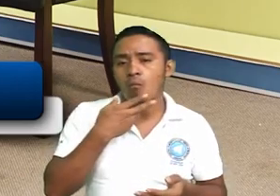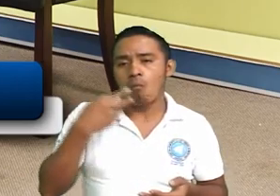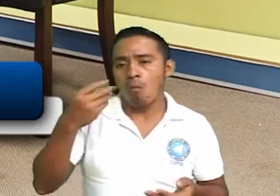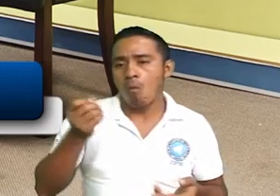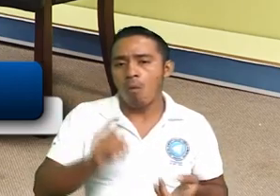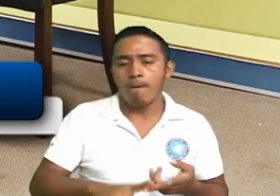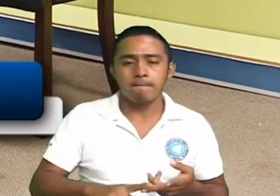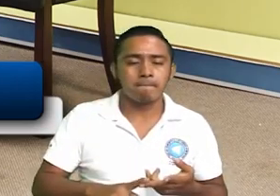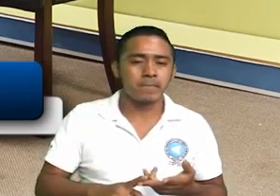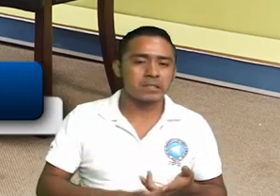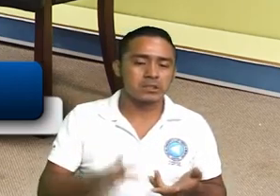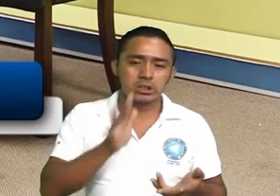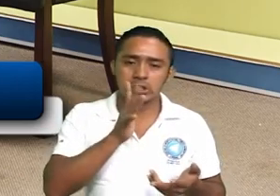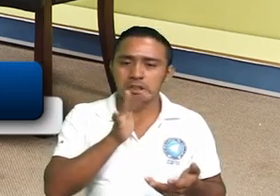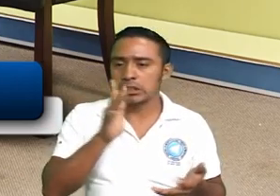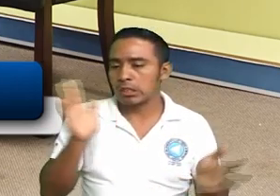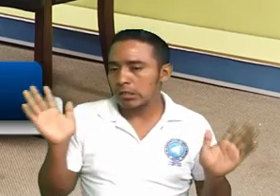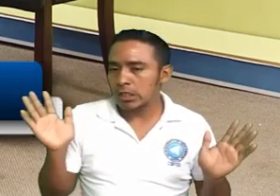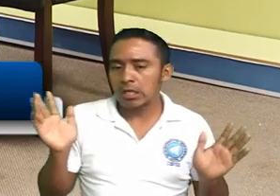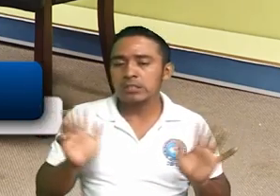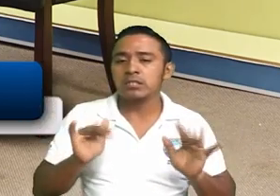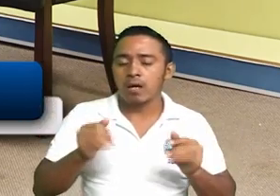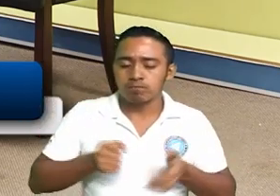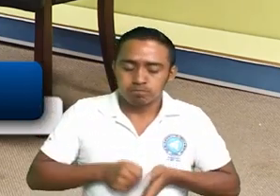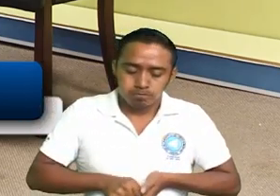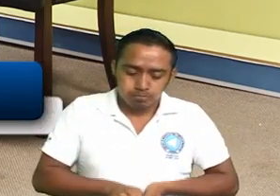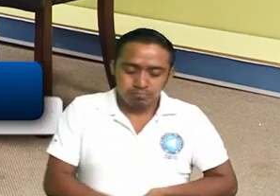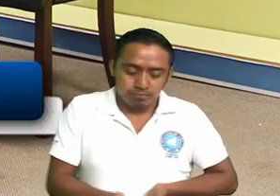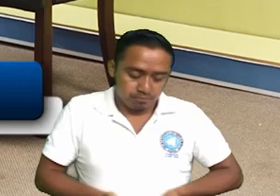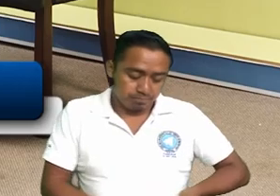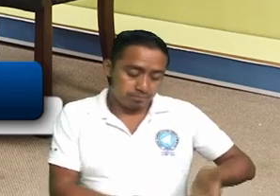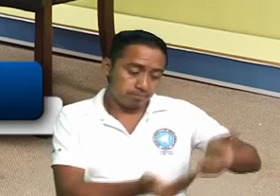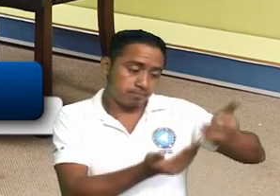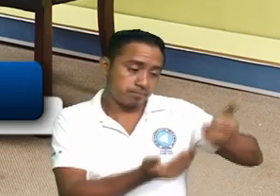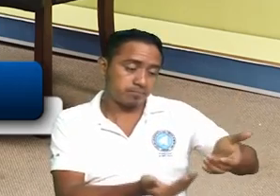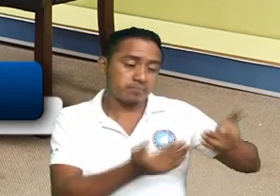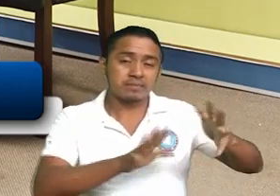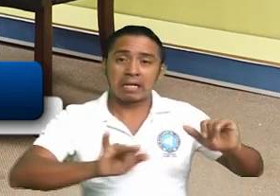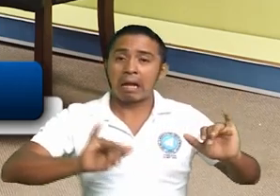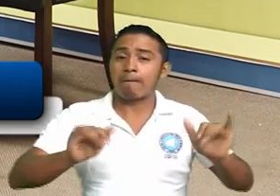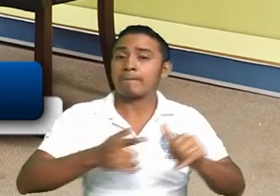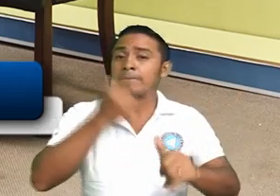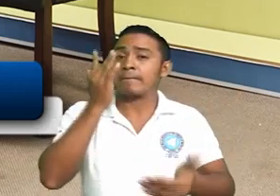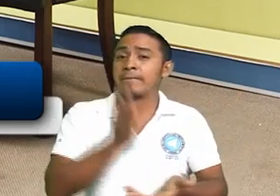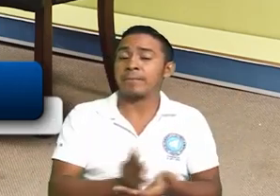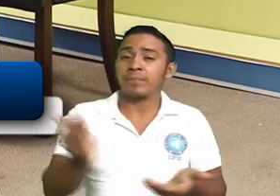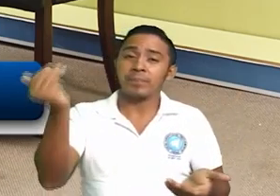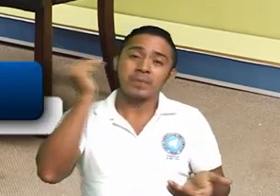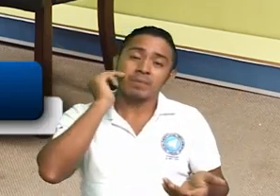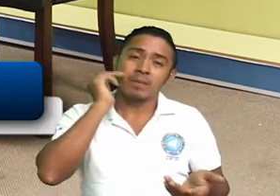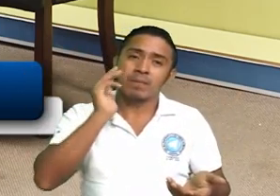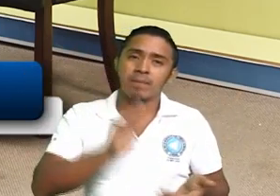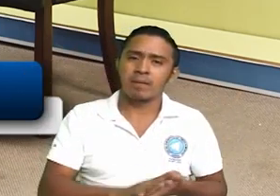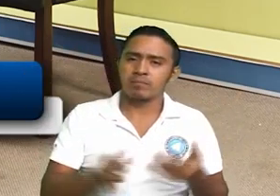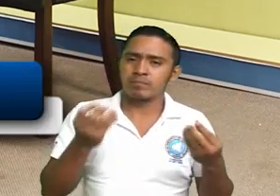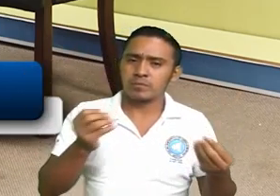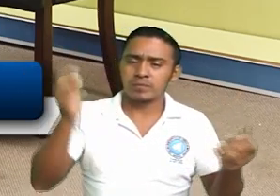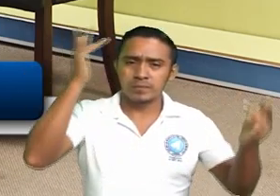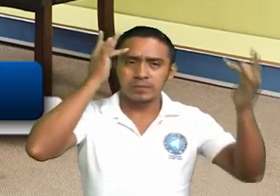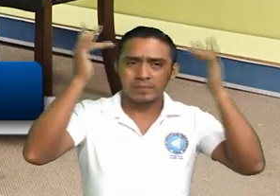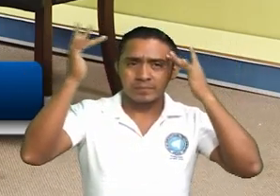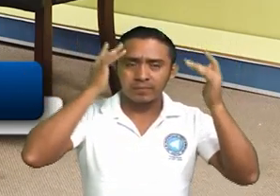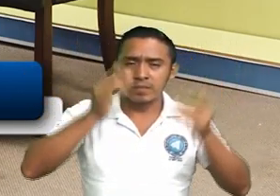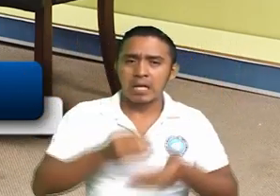y esté emocionalmente tranquila para que ese embarazo funcione adecuadamente. Ok, ahora pasemos a la etapa en que